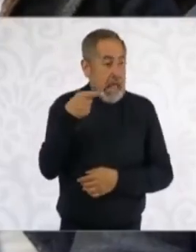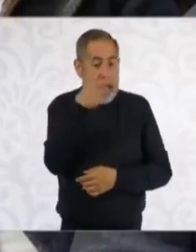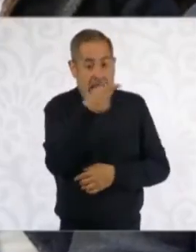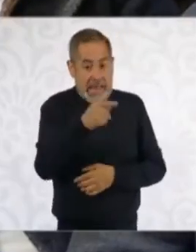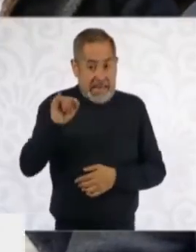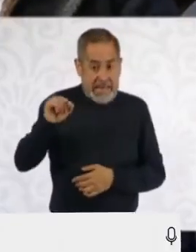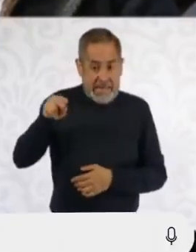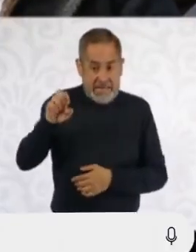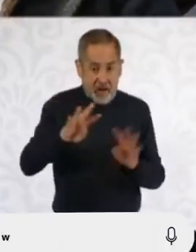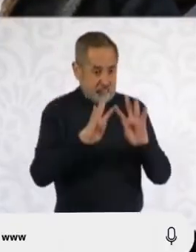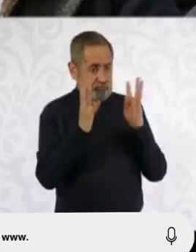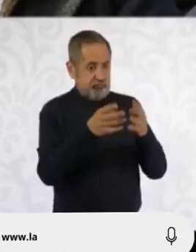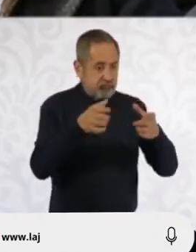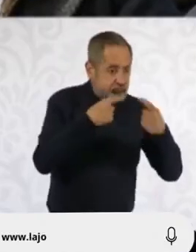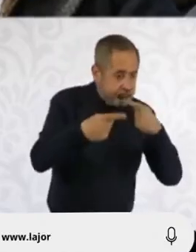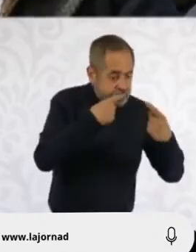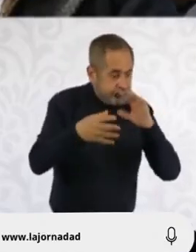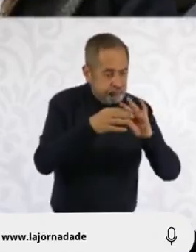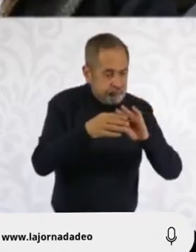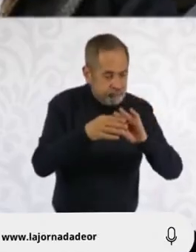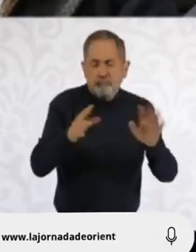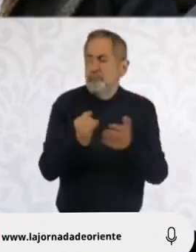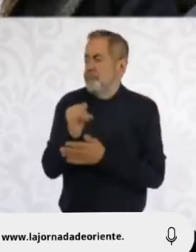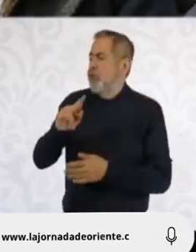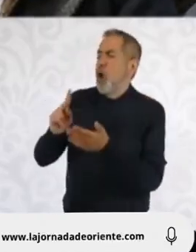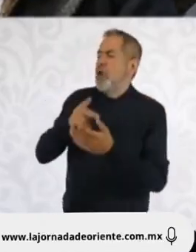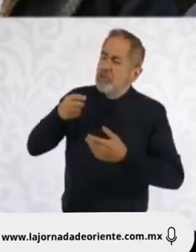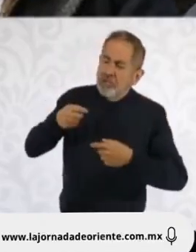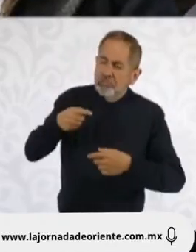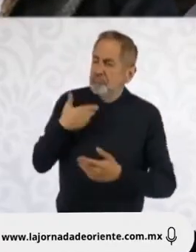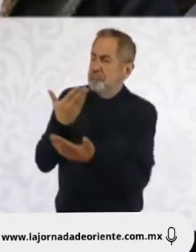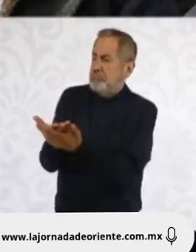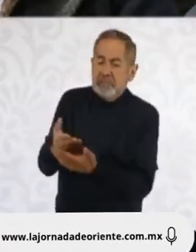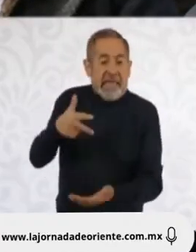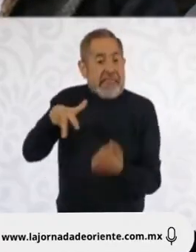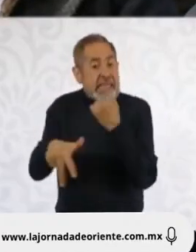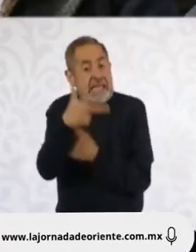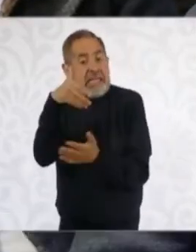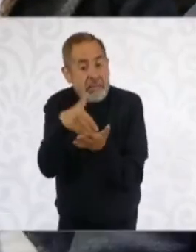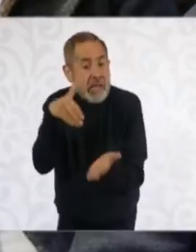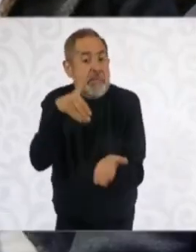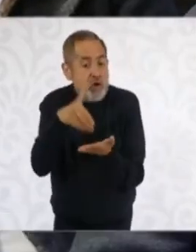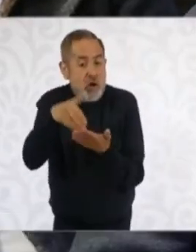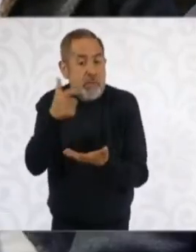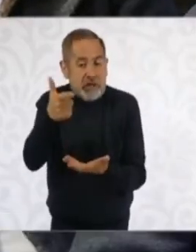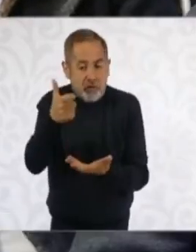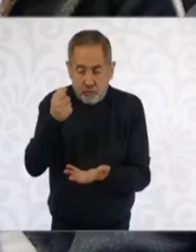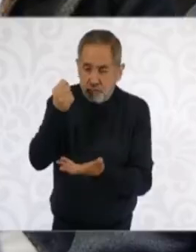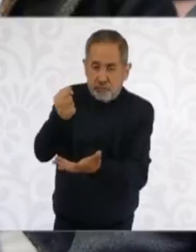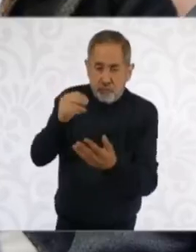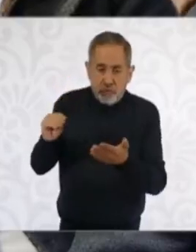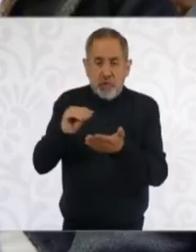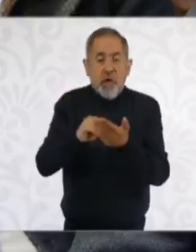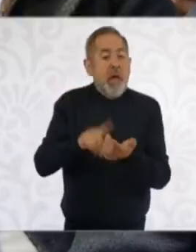del Consejo General, volvieron a repetir esta cifra, ¿no? Los 13 mil millones de pesos, incluido un monto por más